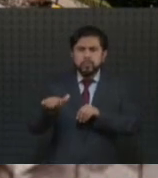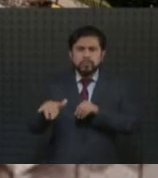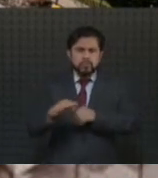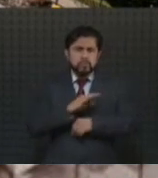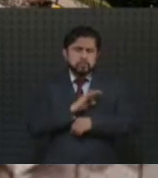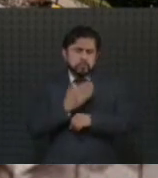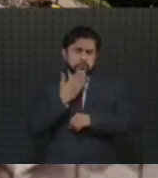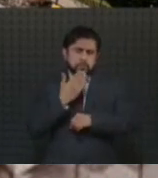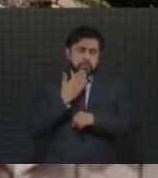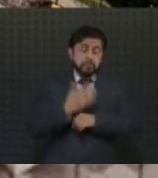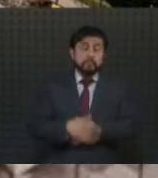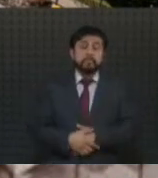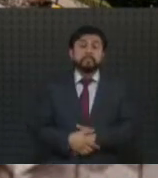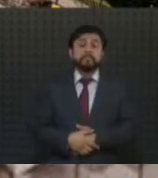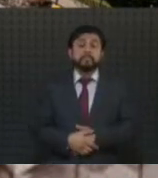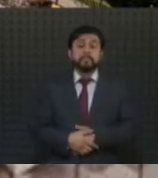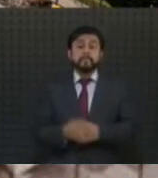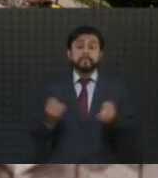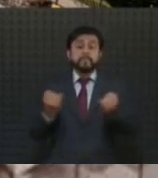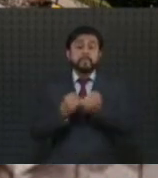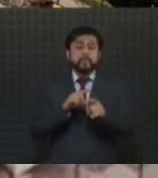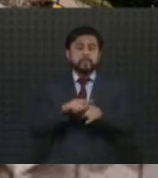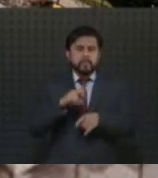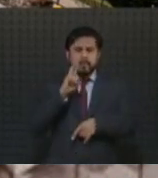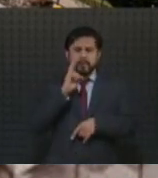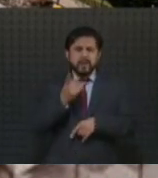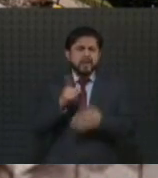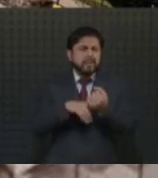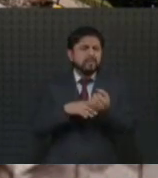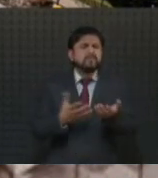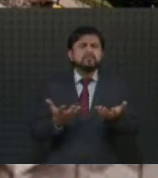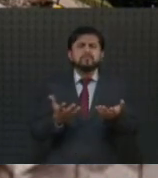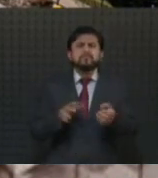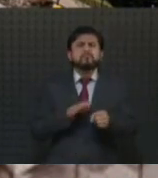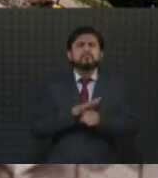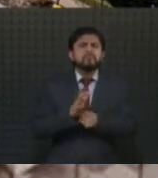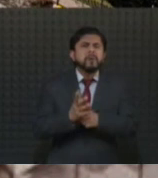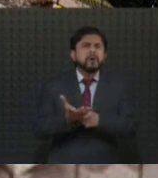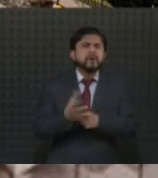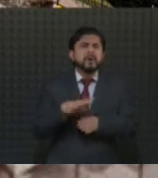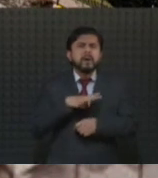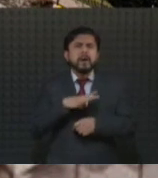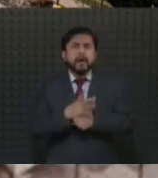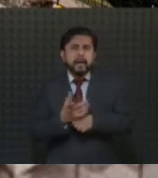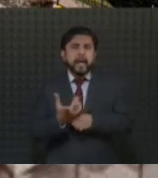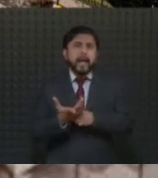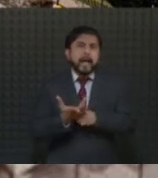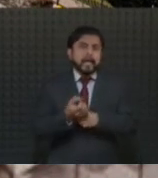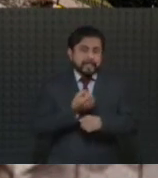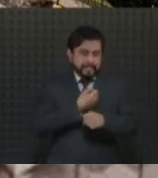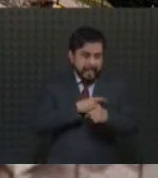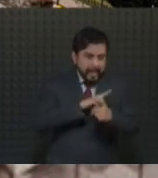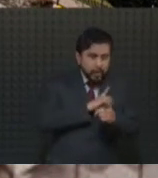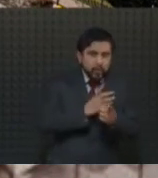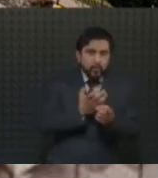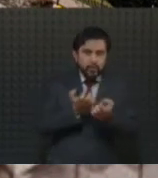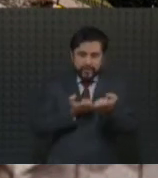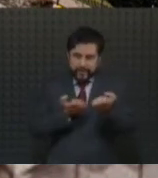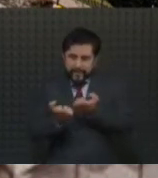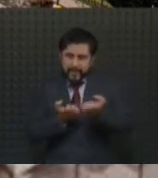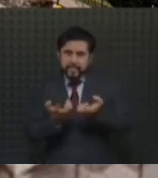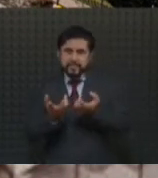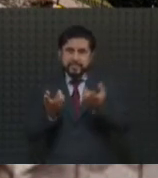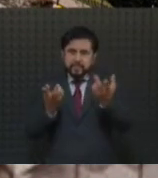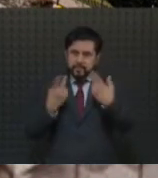parque. Y que también, ¿qué se está sembrando ahí? Pues ejercicio, se está sembrando y se va a cosechar salud, salud física de